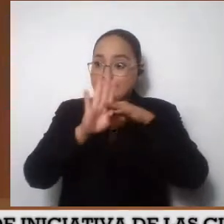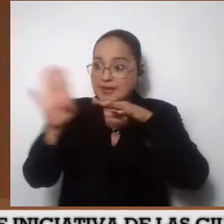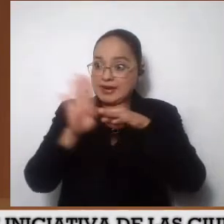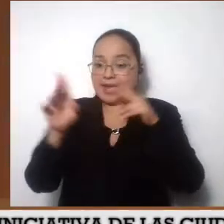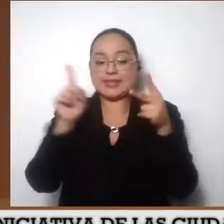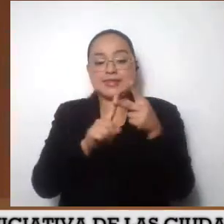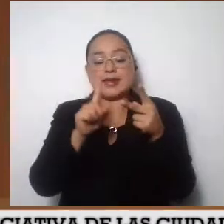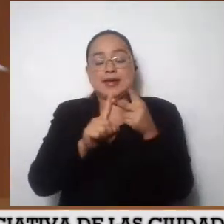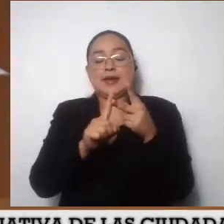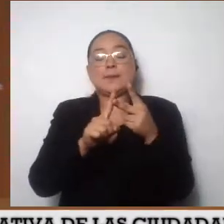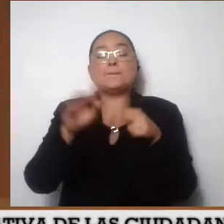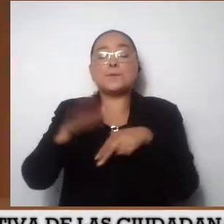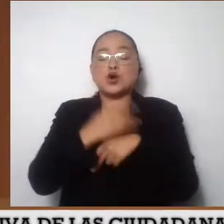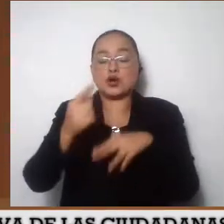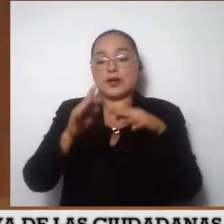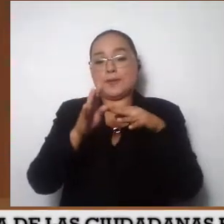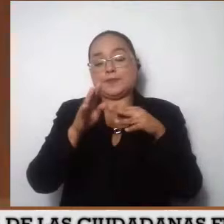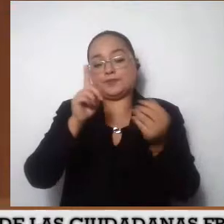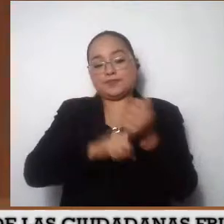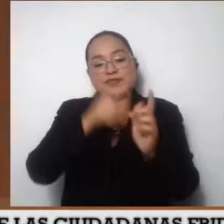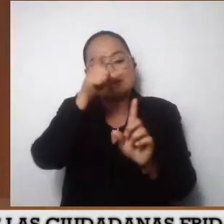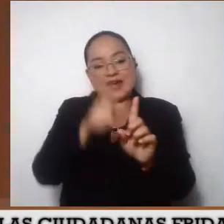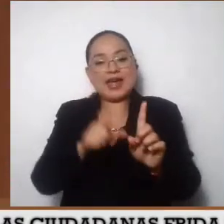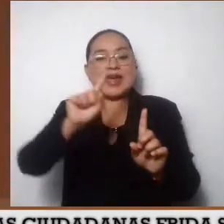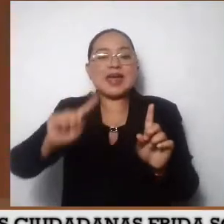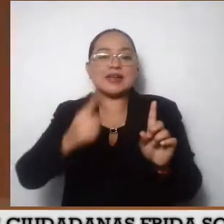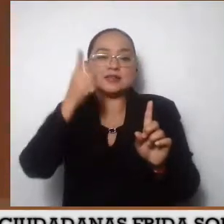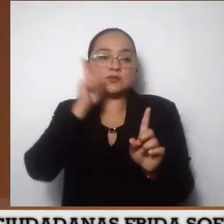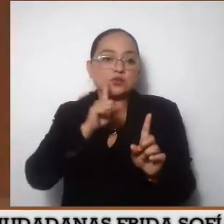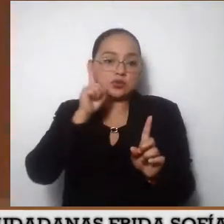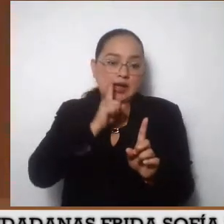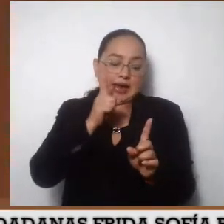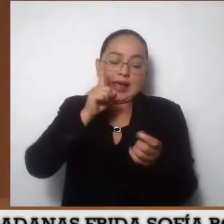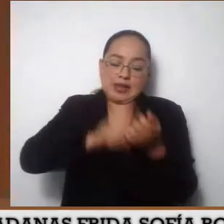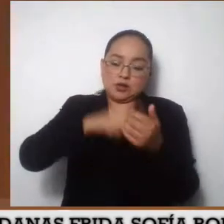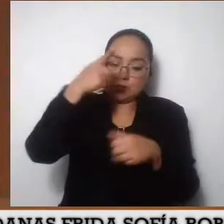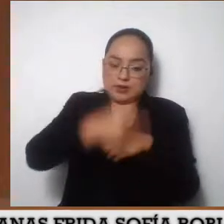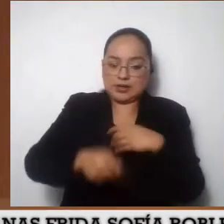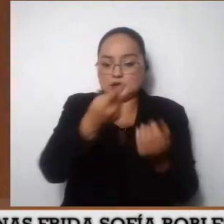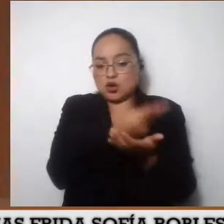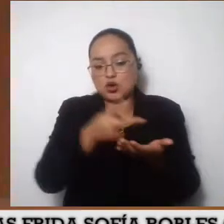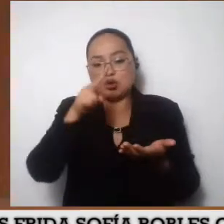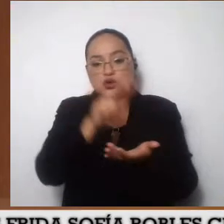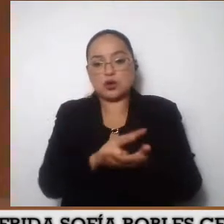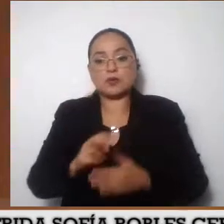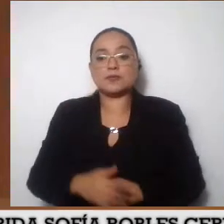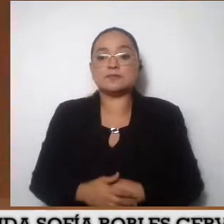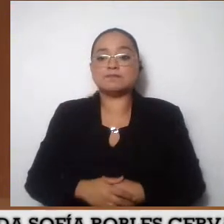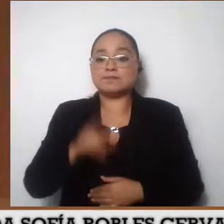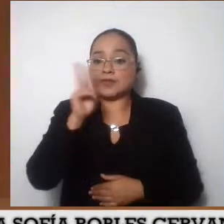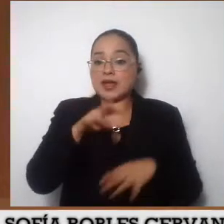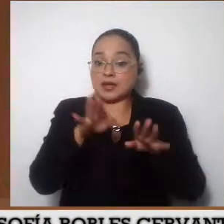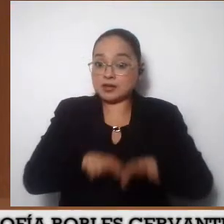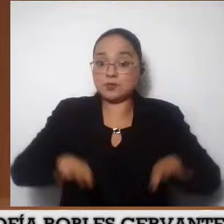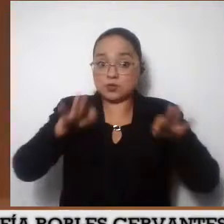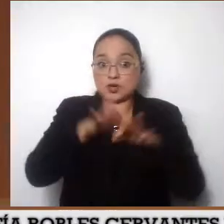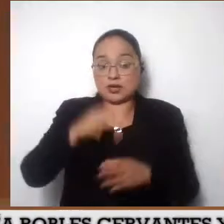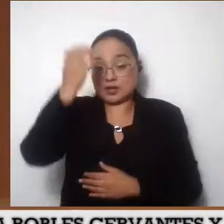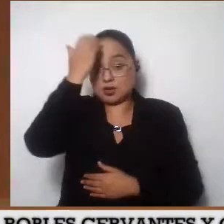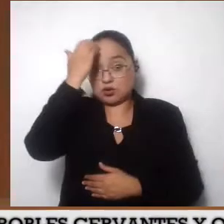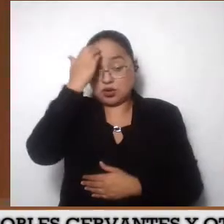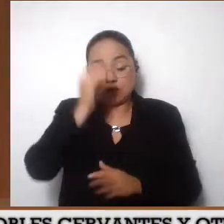segundo por su condición de mujer. Por otra parte, es interesante entender cómo los procesos migratorios